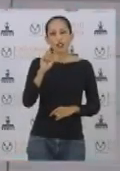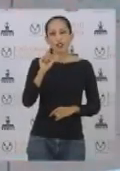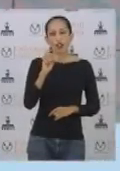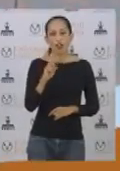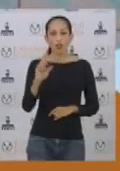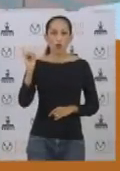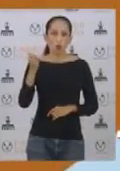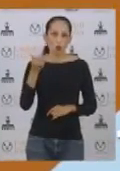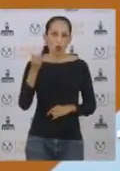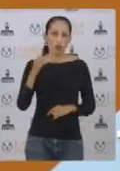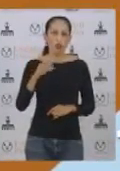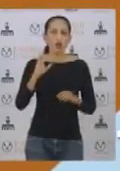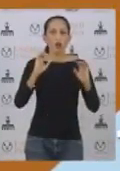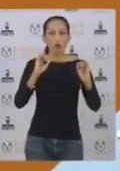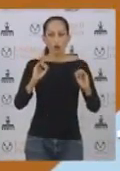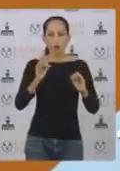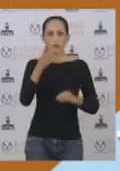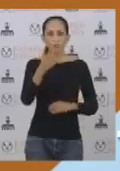o a través del teléfono